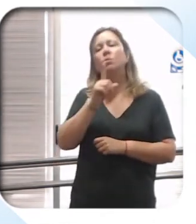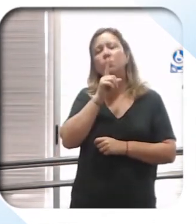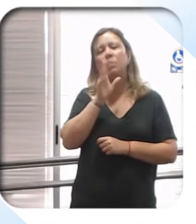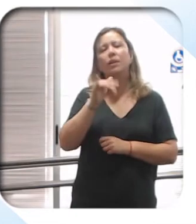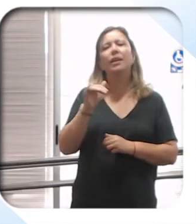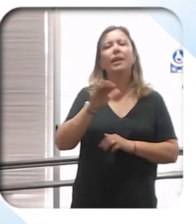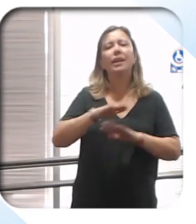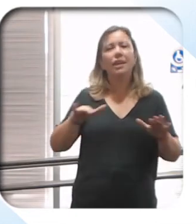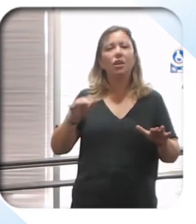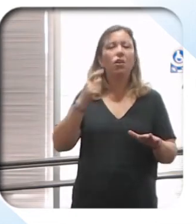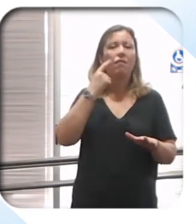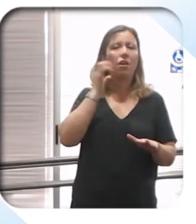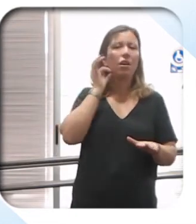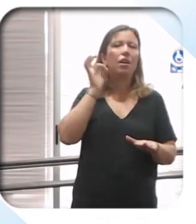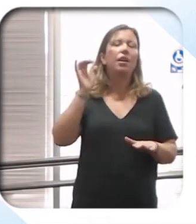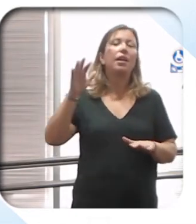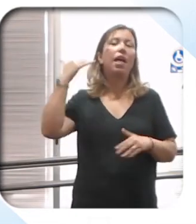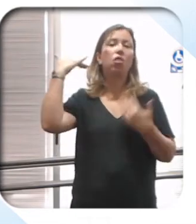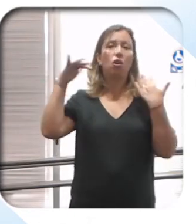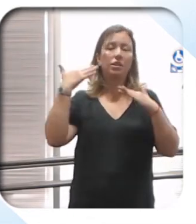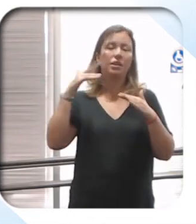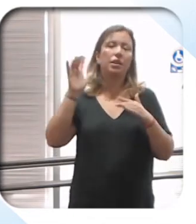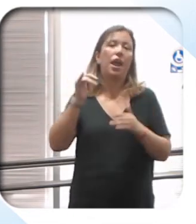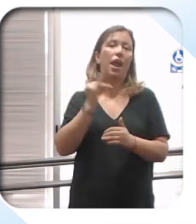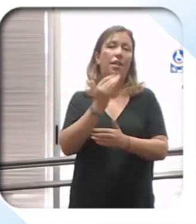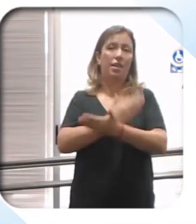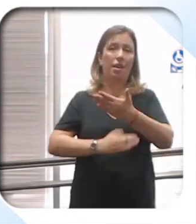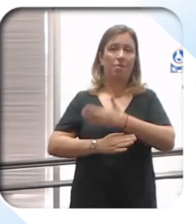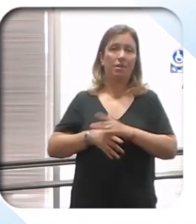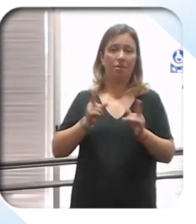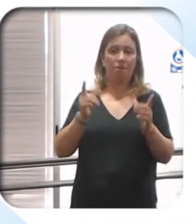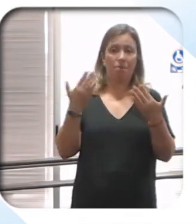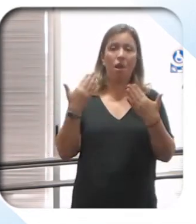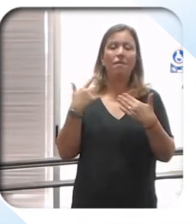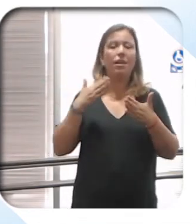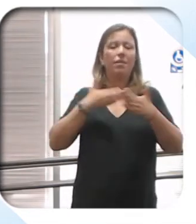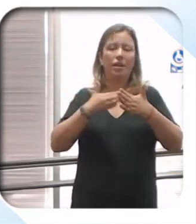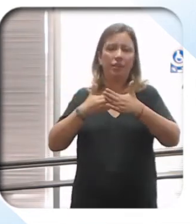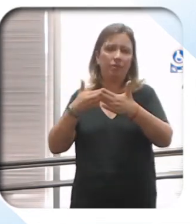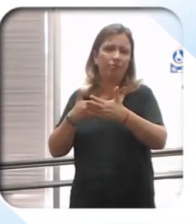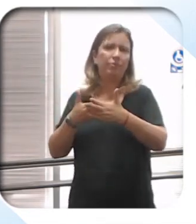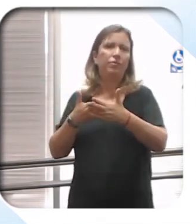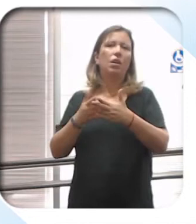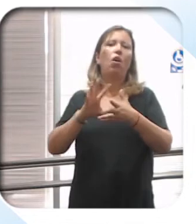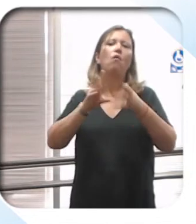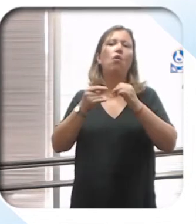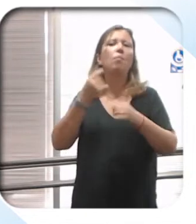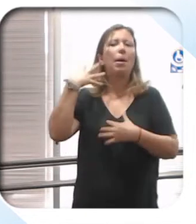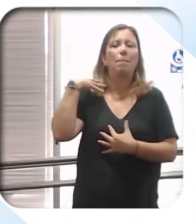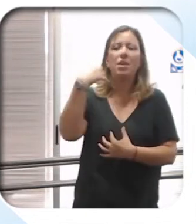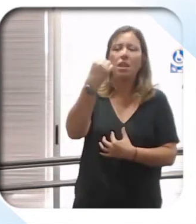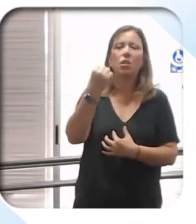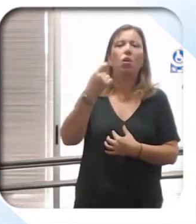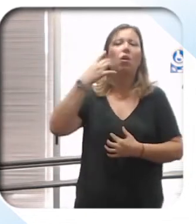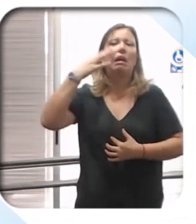y adolescentes con discapacidad. Esto de lo que hablamos, estas barreras, estos estereotipos, estos mitos,